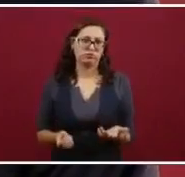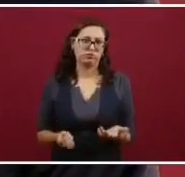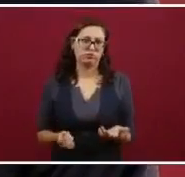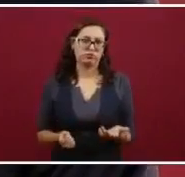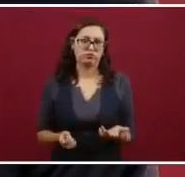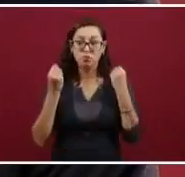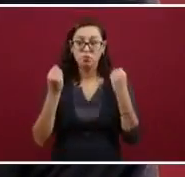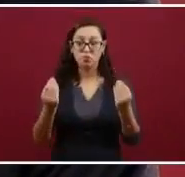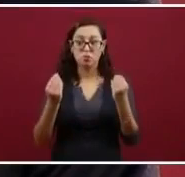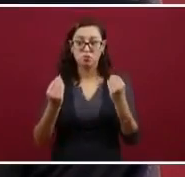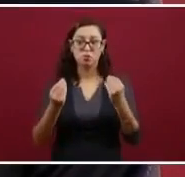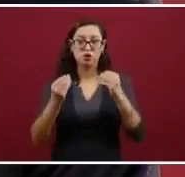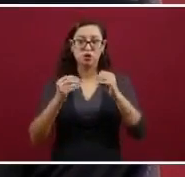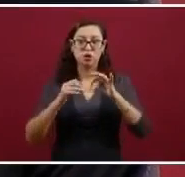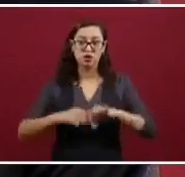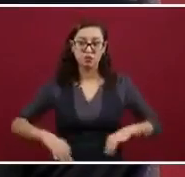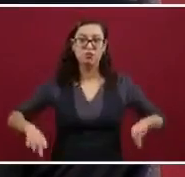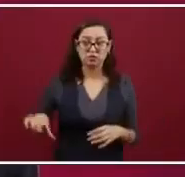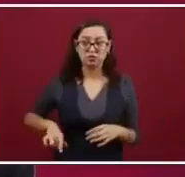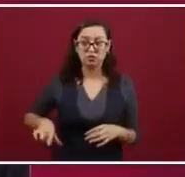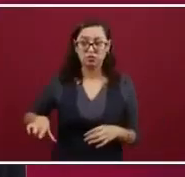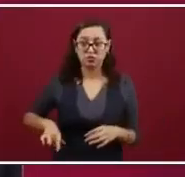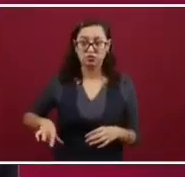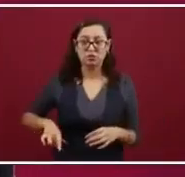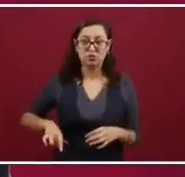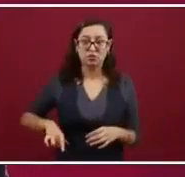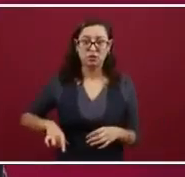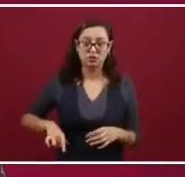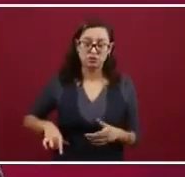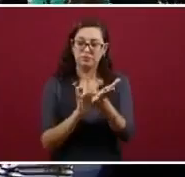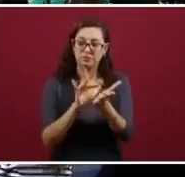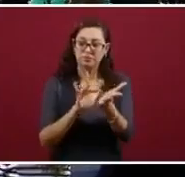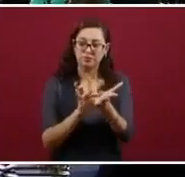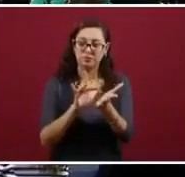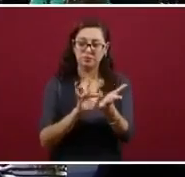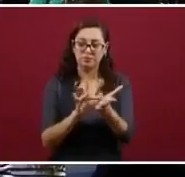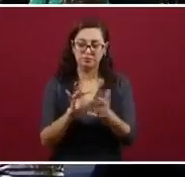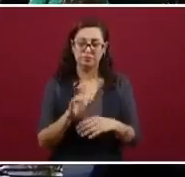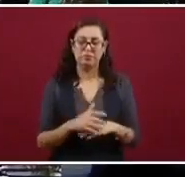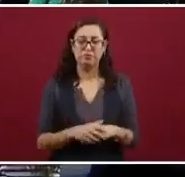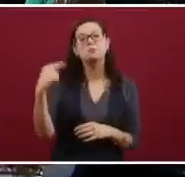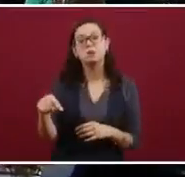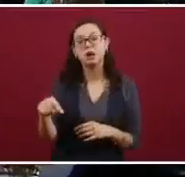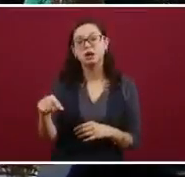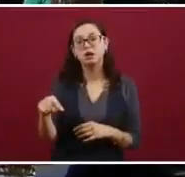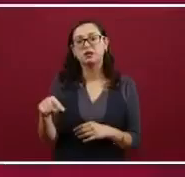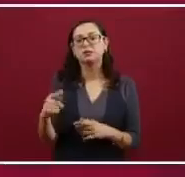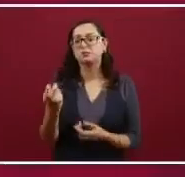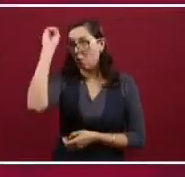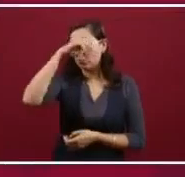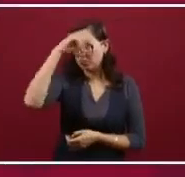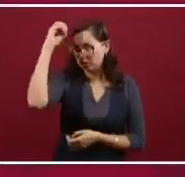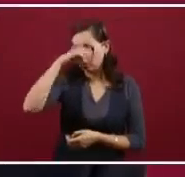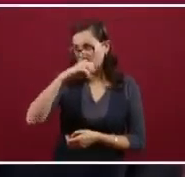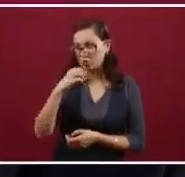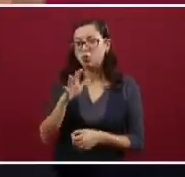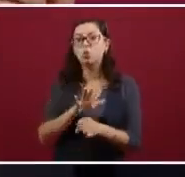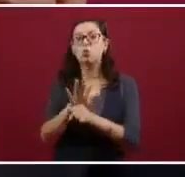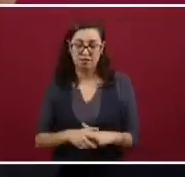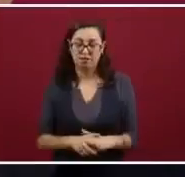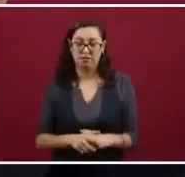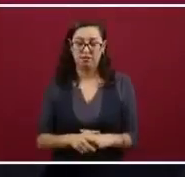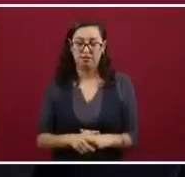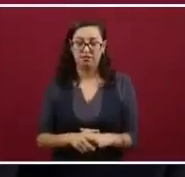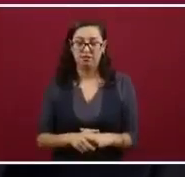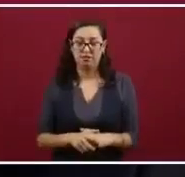muy importante también que el gobierno cuente con el apoyo de los ciudadanos para tener la fuerza de la opinión pública. Pero para que la